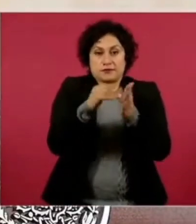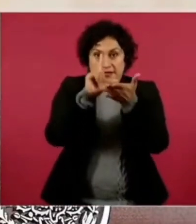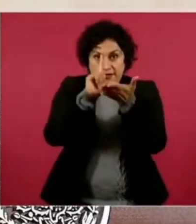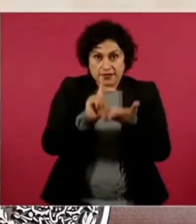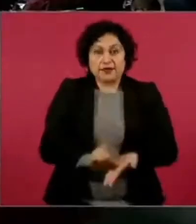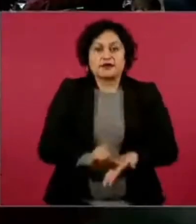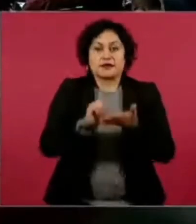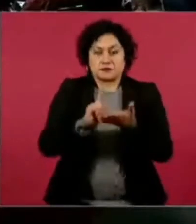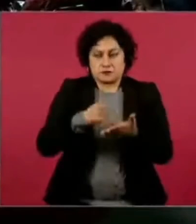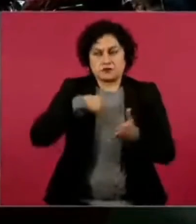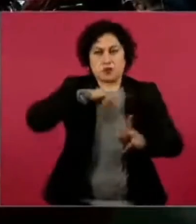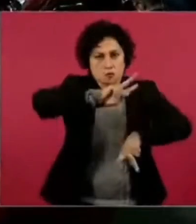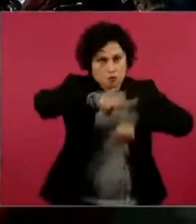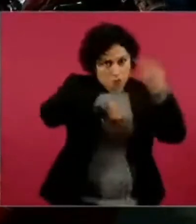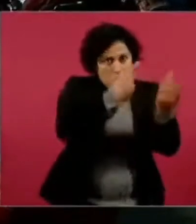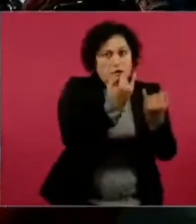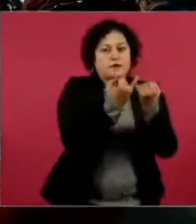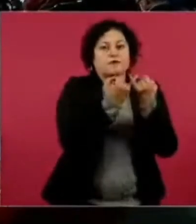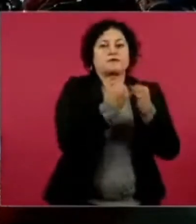Y voy a inaugurarlo.